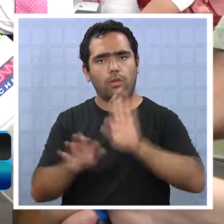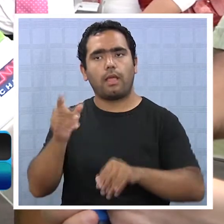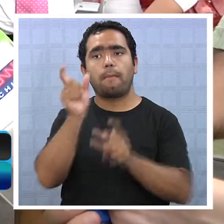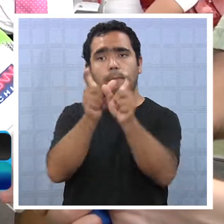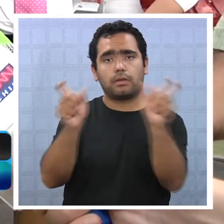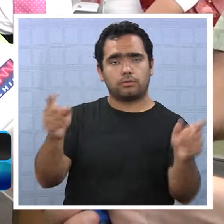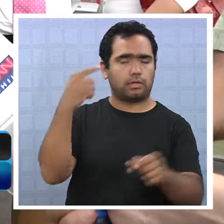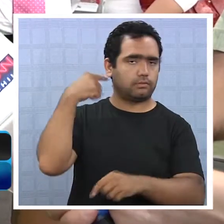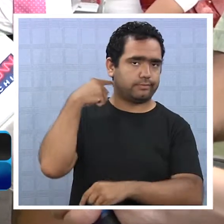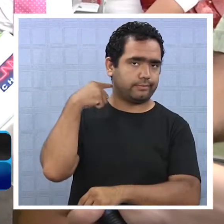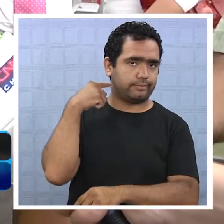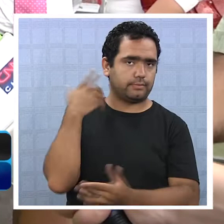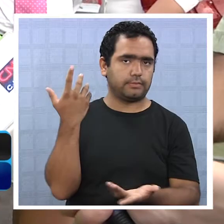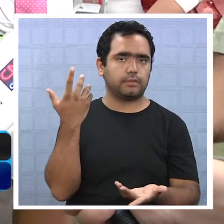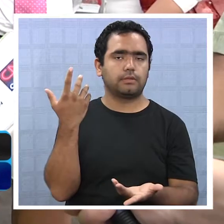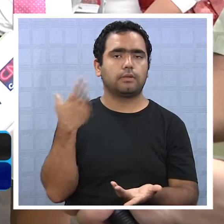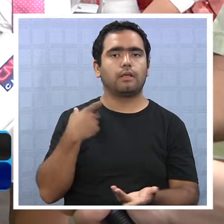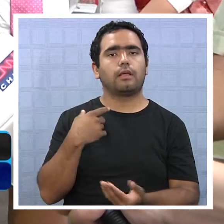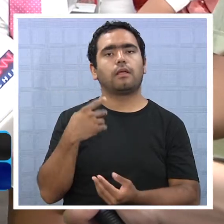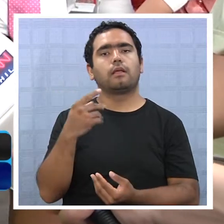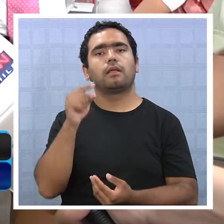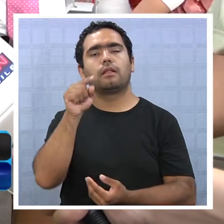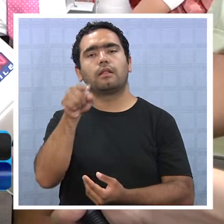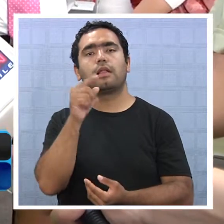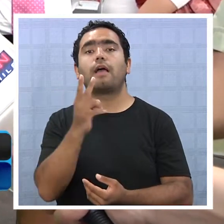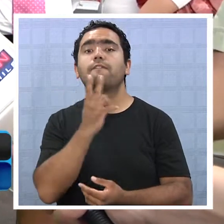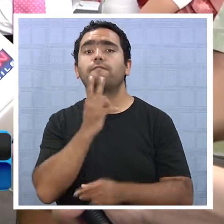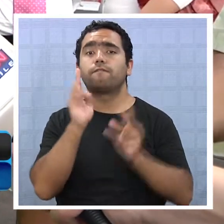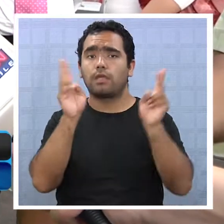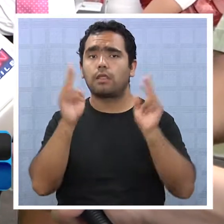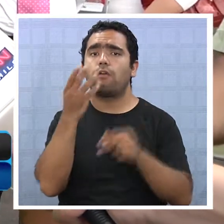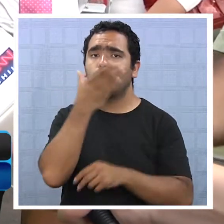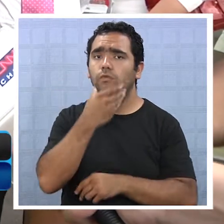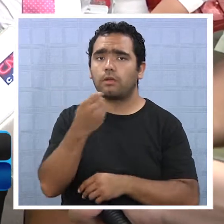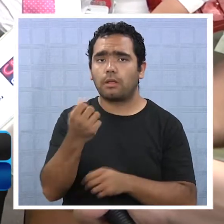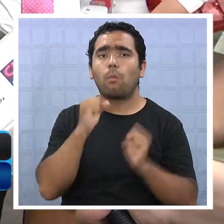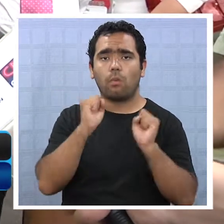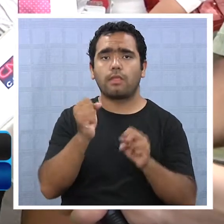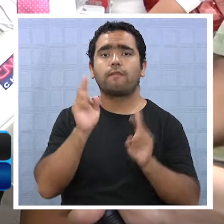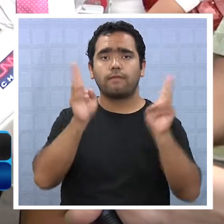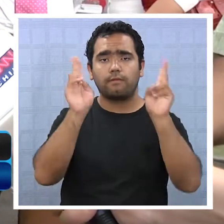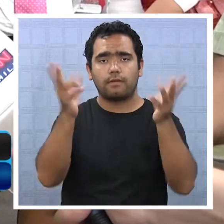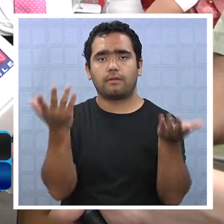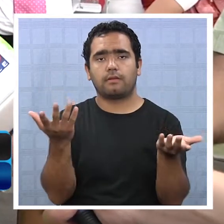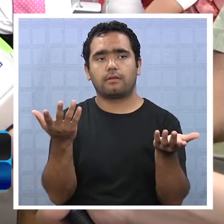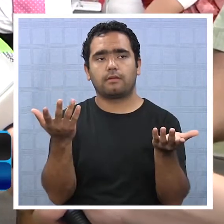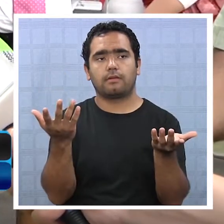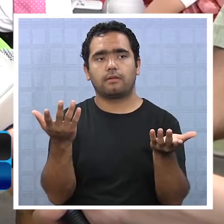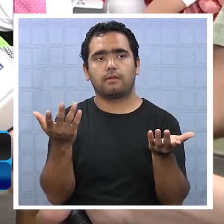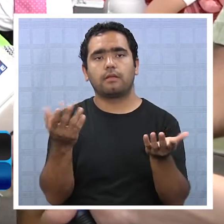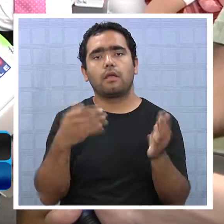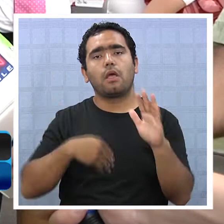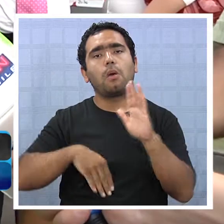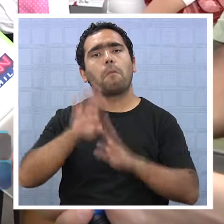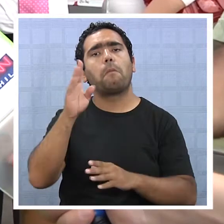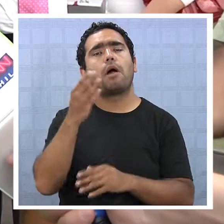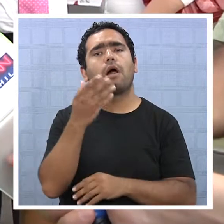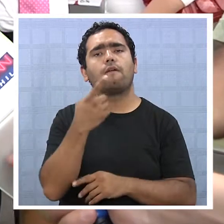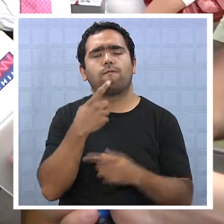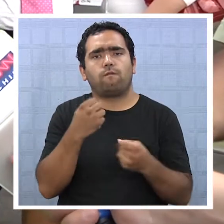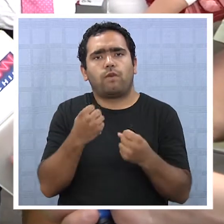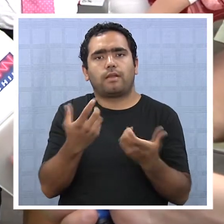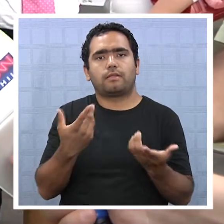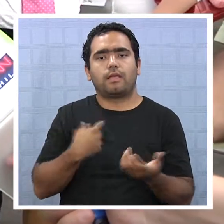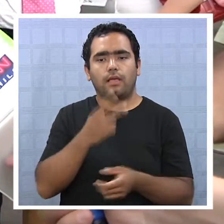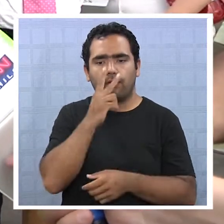que la vida es linda, se puede vivir, y bueno, lo más fuerte es ver